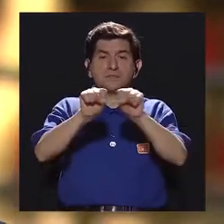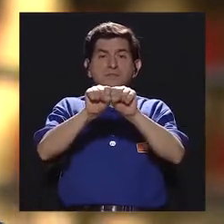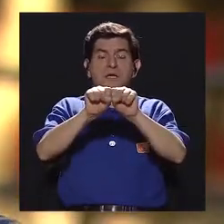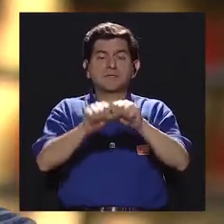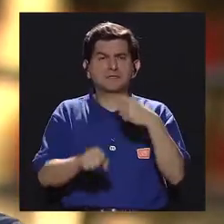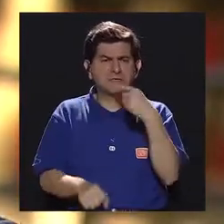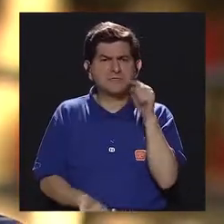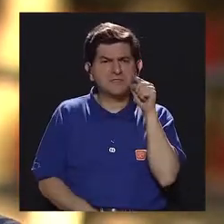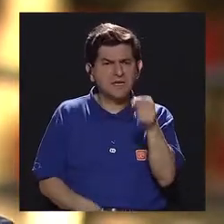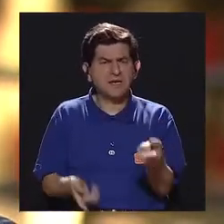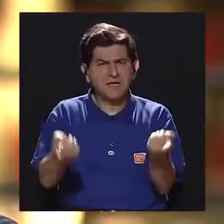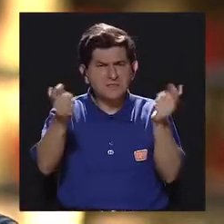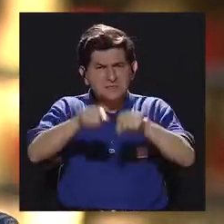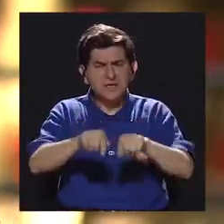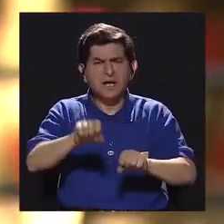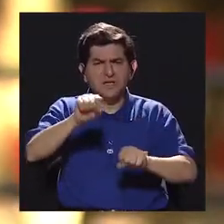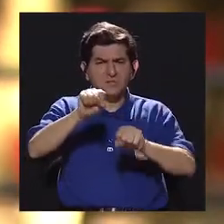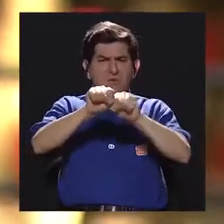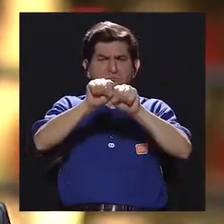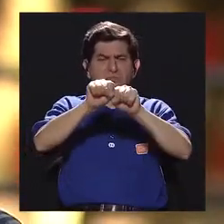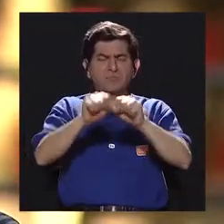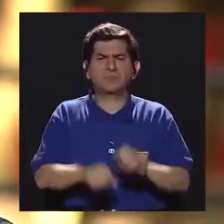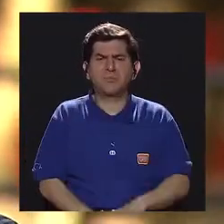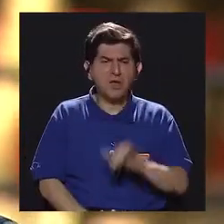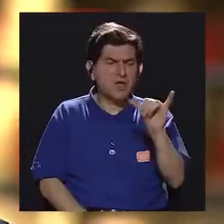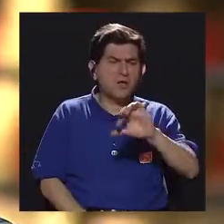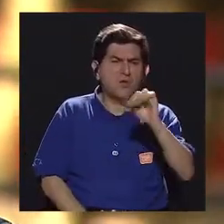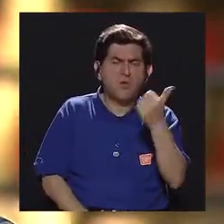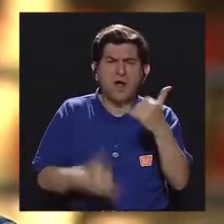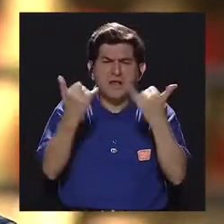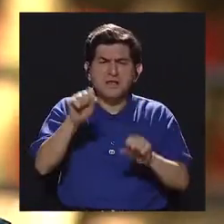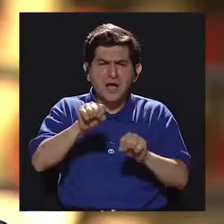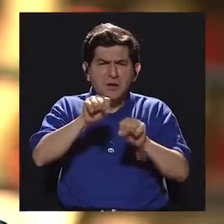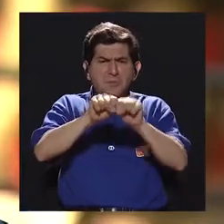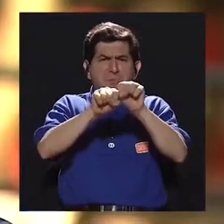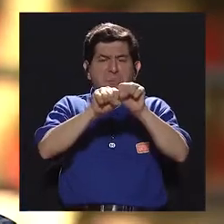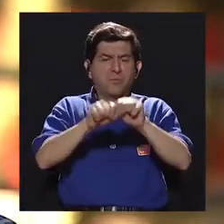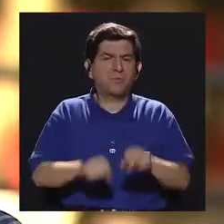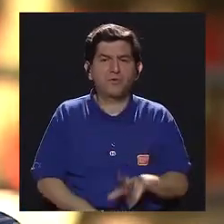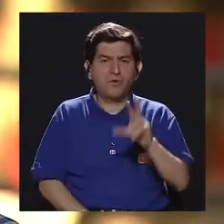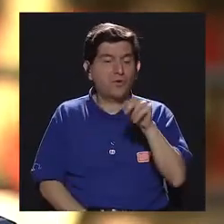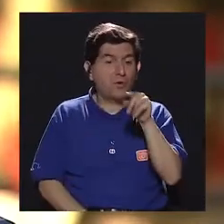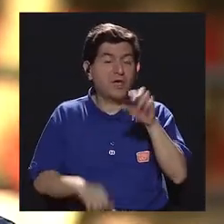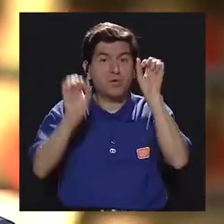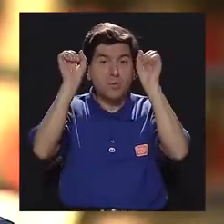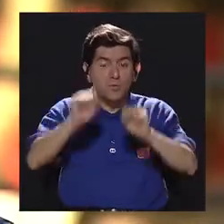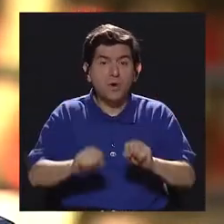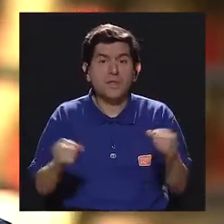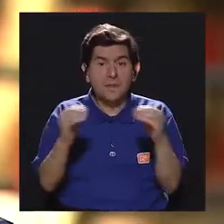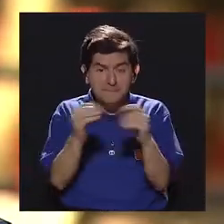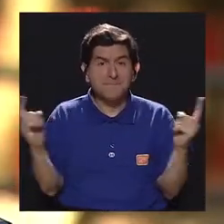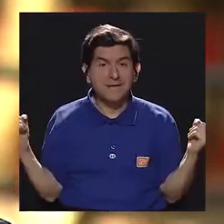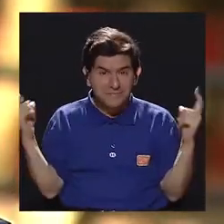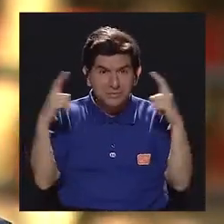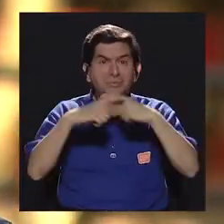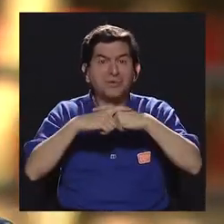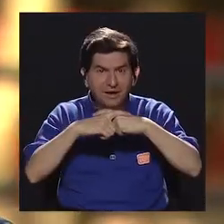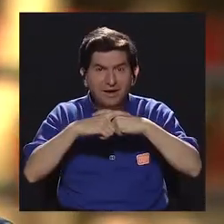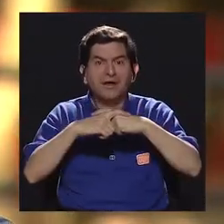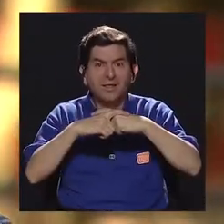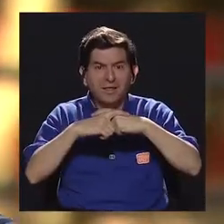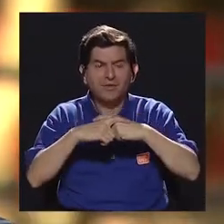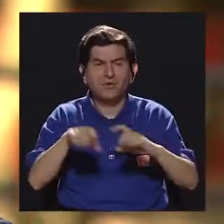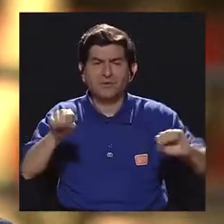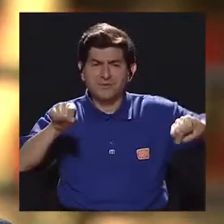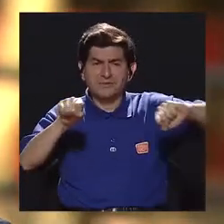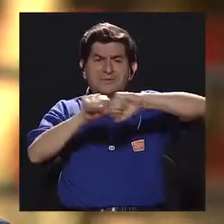mayoría de la gente dice, no, mira, está vertical, se ve igual que la otra, ya está erupcionada. Esas son, pueden ser muchísimo más complejas, ¿verdad?